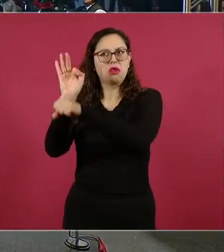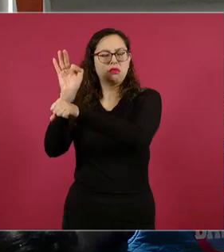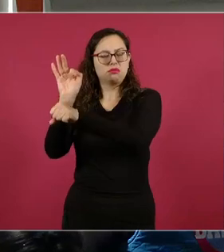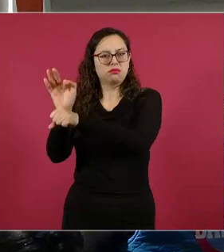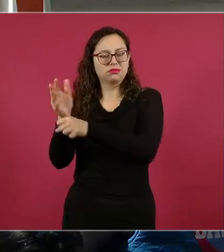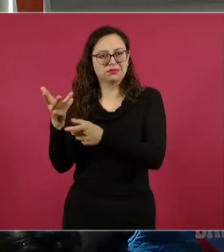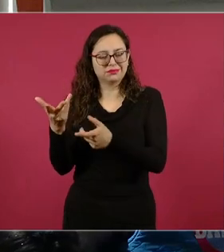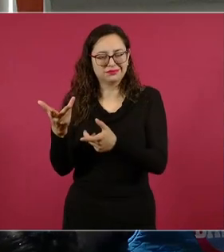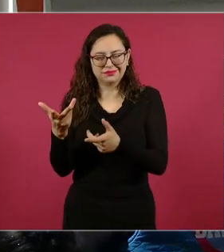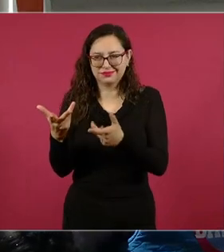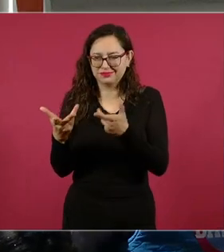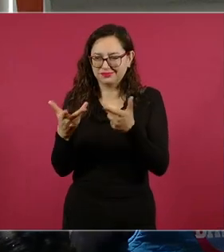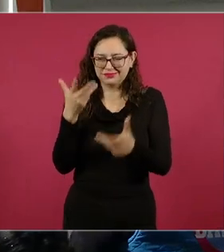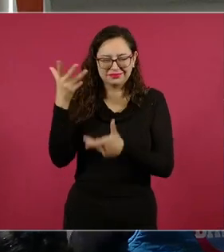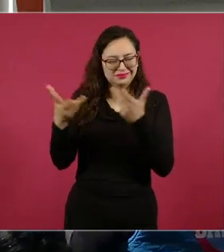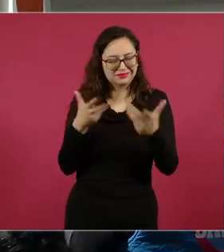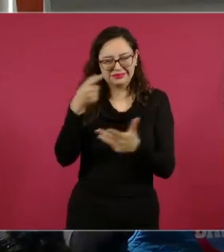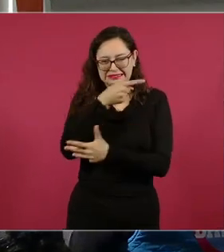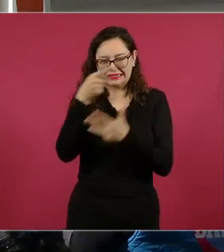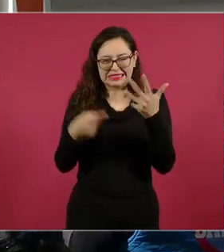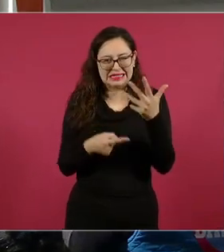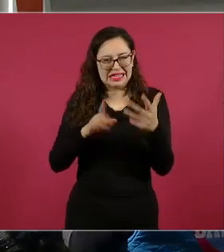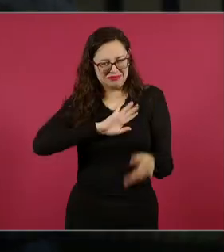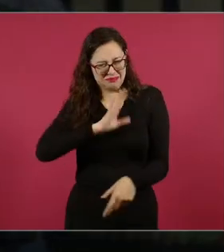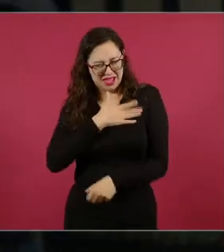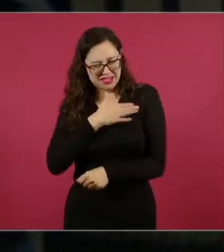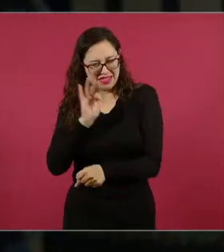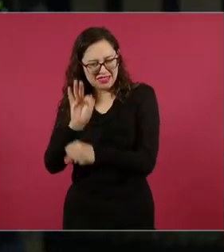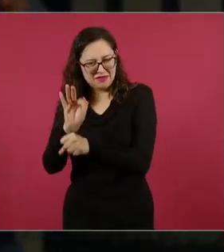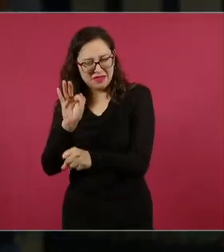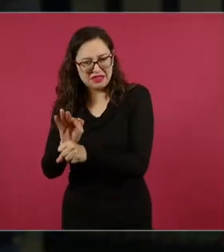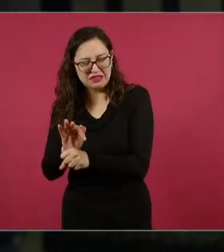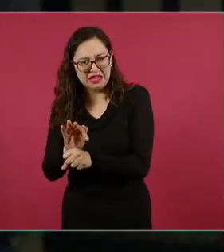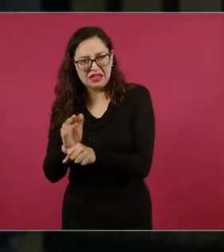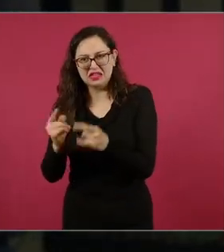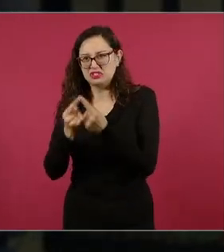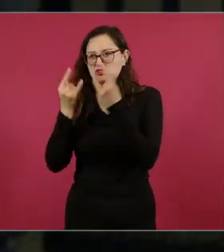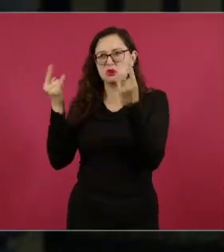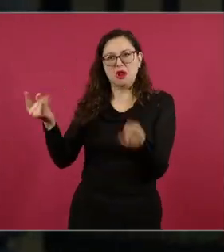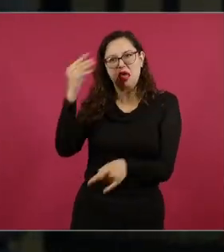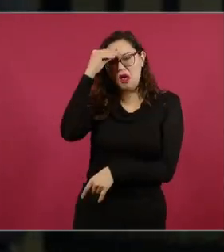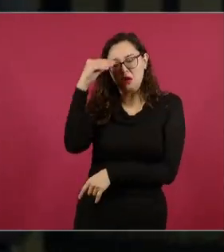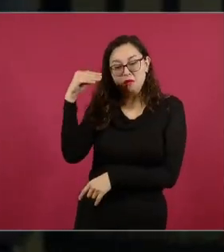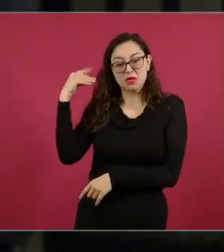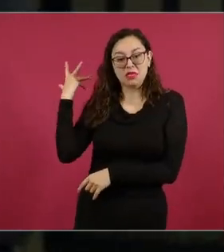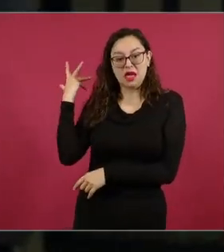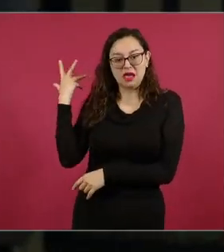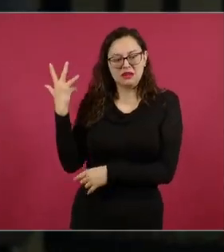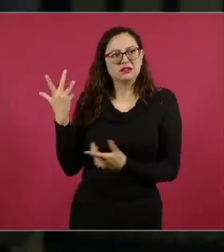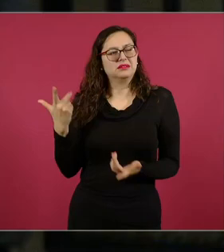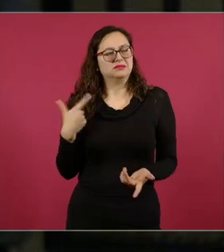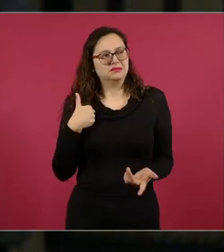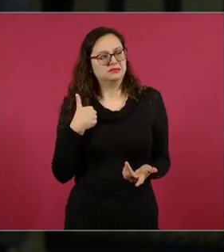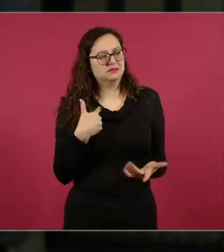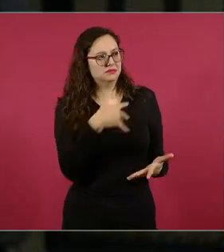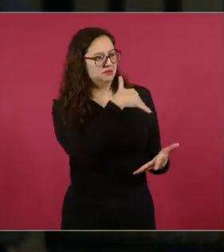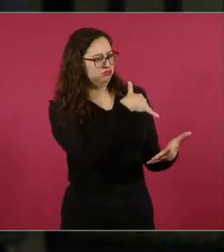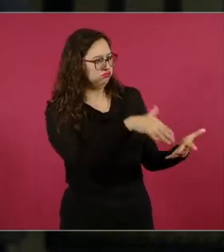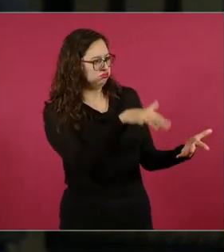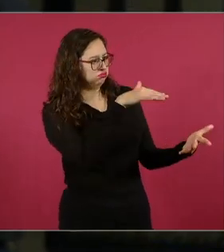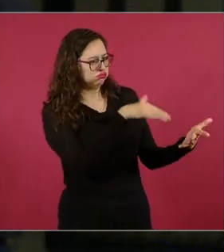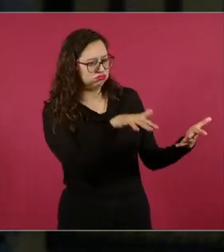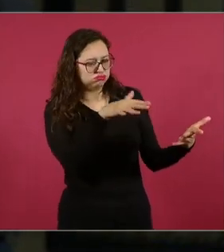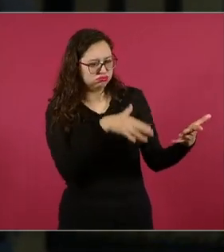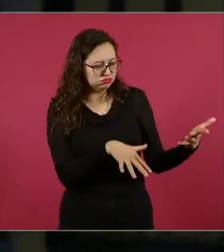si me permite humildemente decir todo el apoyo para lo que valga desde esta trinchera, escuchando y leyendo a miles, si no es que